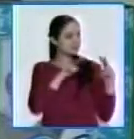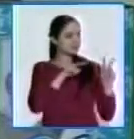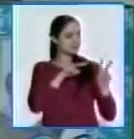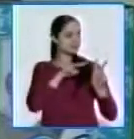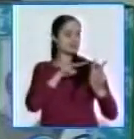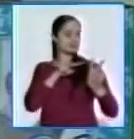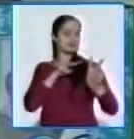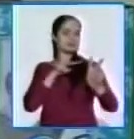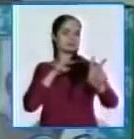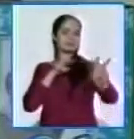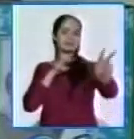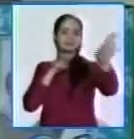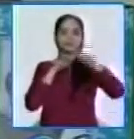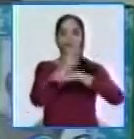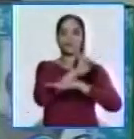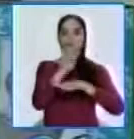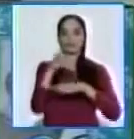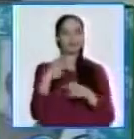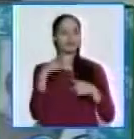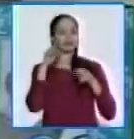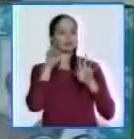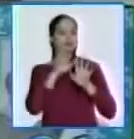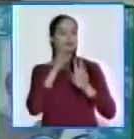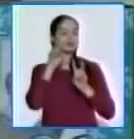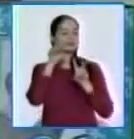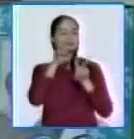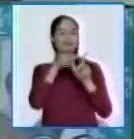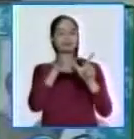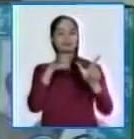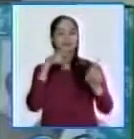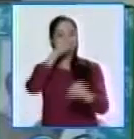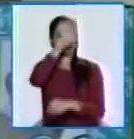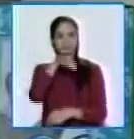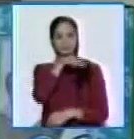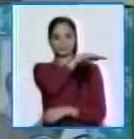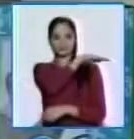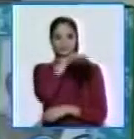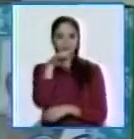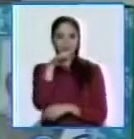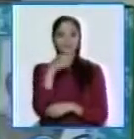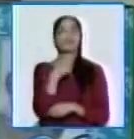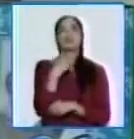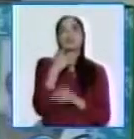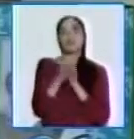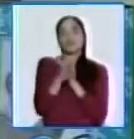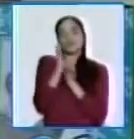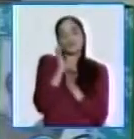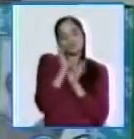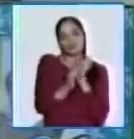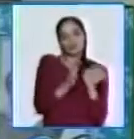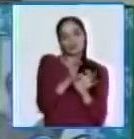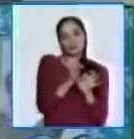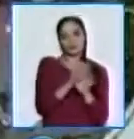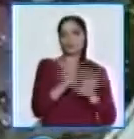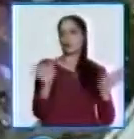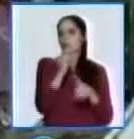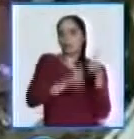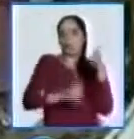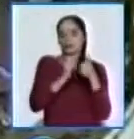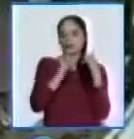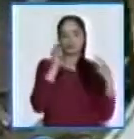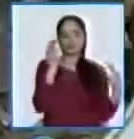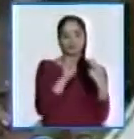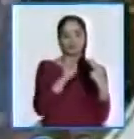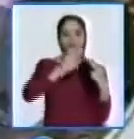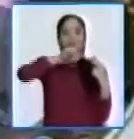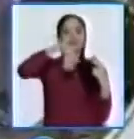la 44 y le eché la bendición. Y no sé, le dije Dios cuídamelo, hasta ahí lo vi. Cuando